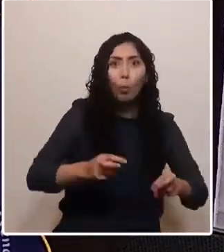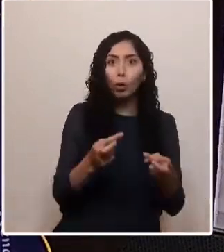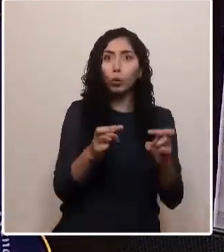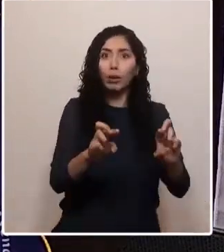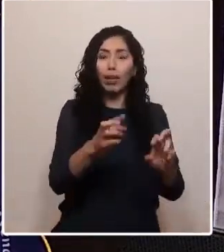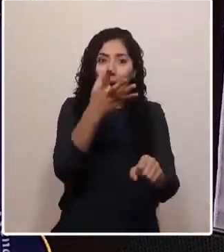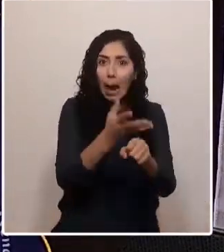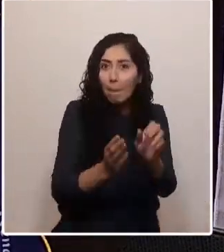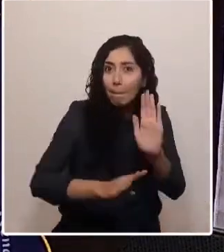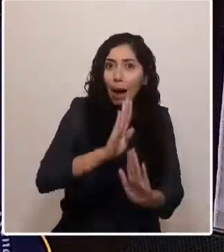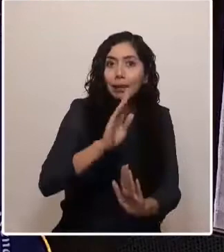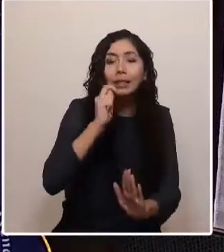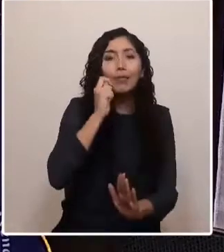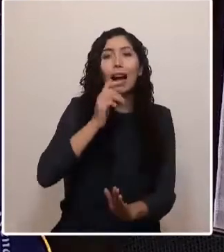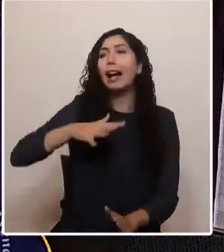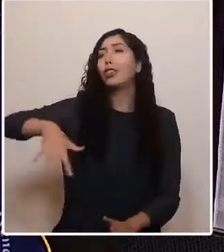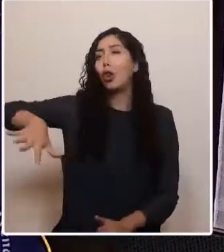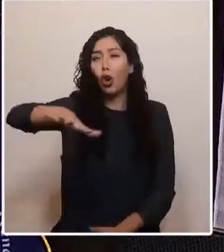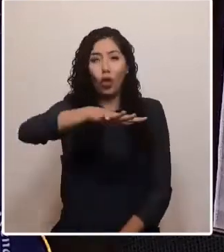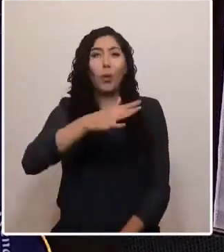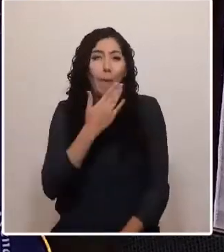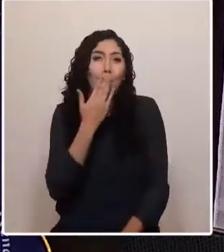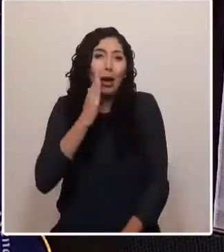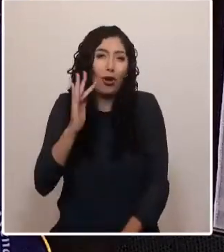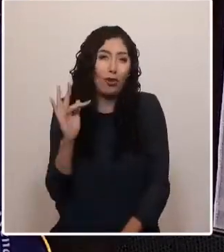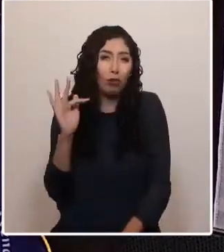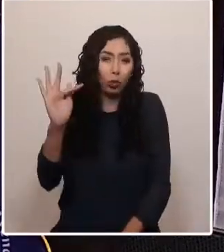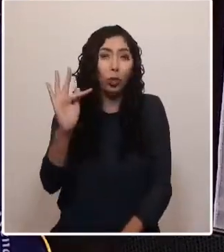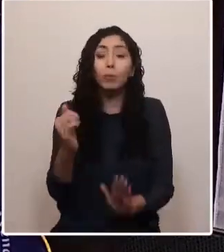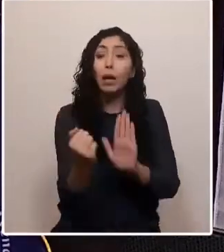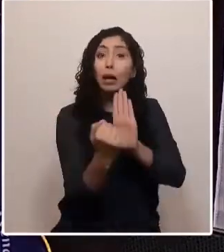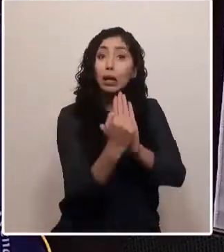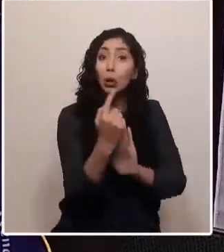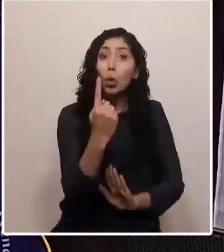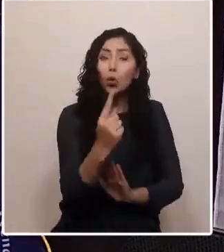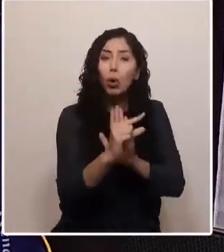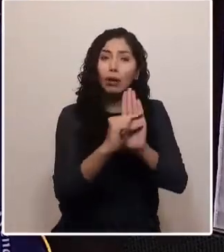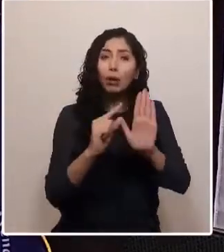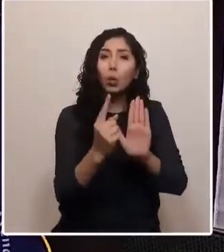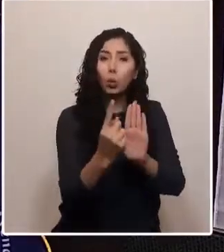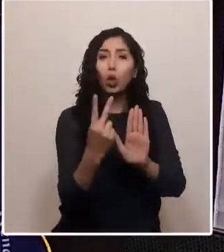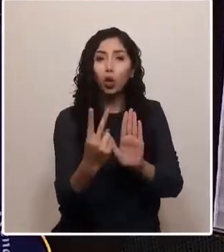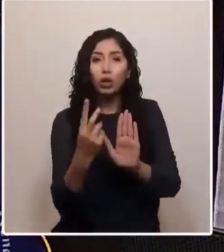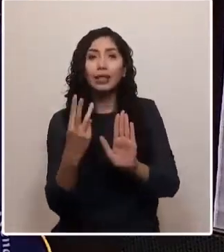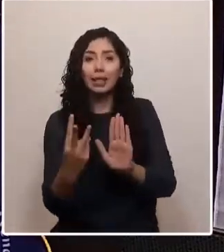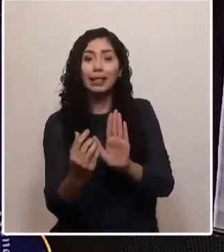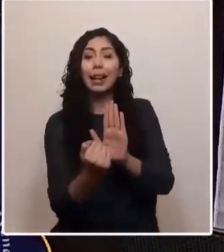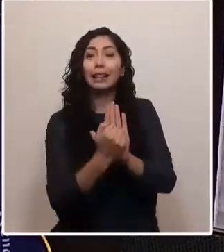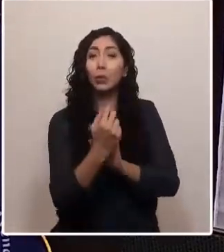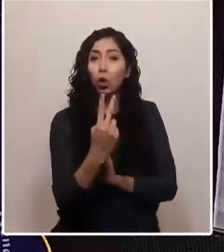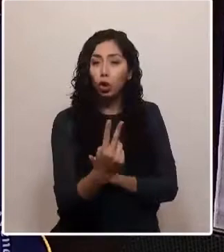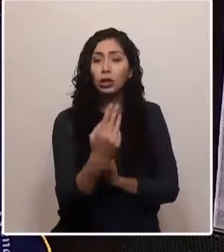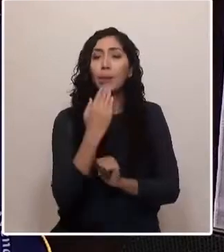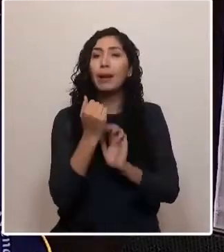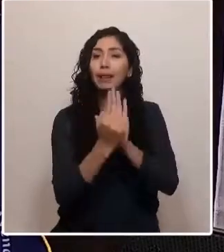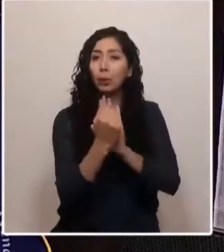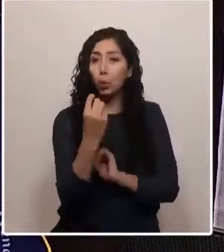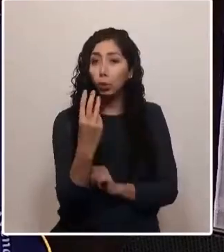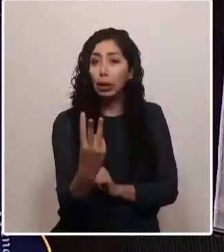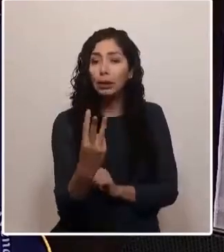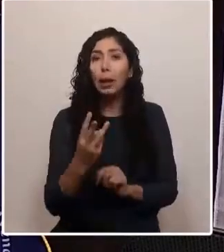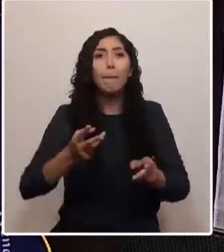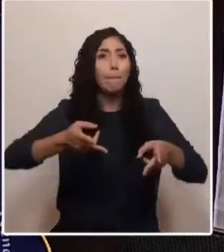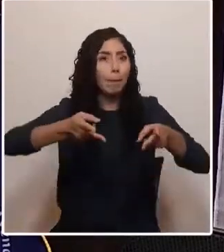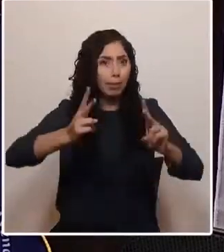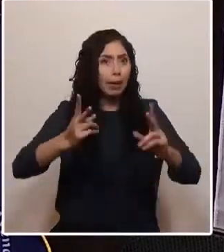a ir mejor a todas y todos. Los artículos 1 y los incisos 1, 2 y 3 del artículo 2 y el artículo 3 permitirán dar un